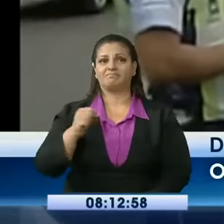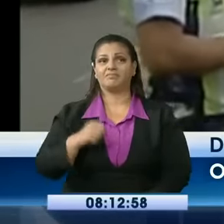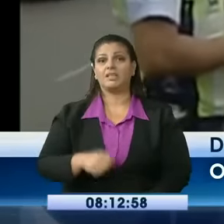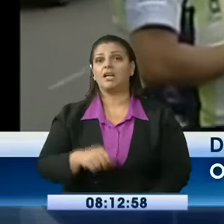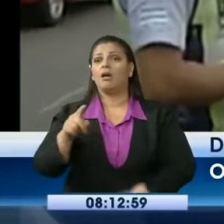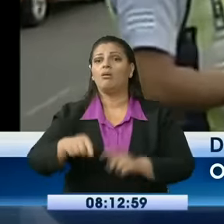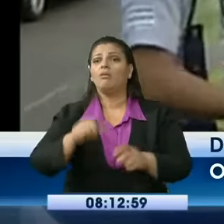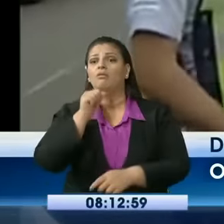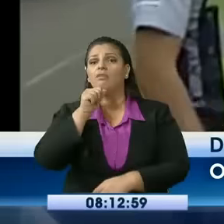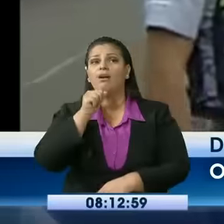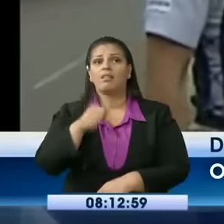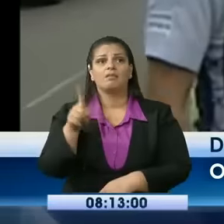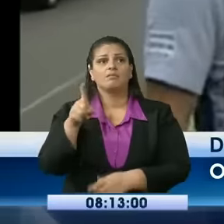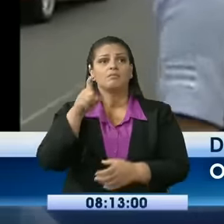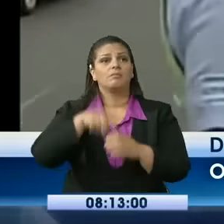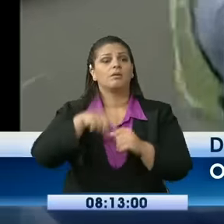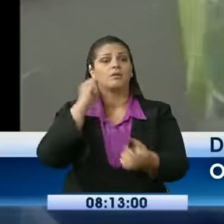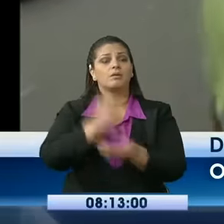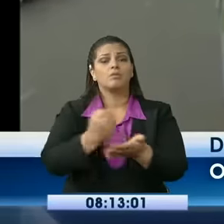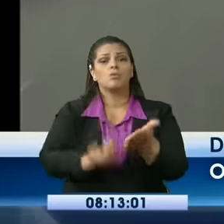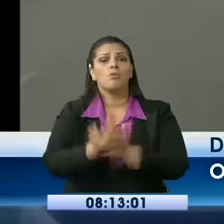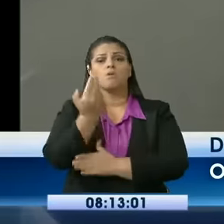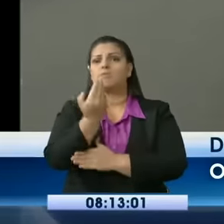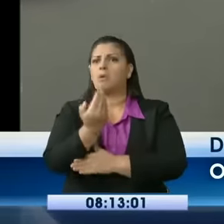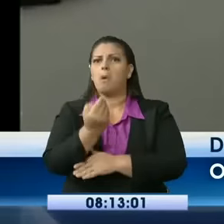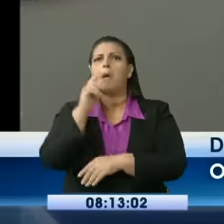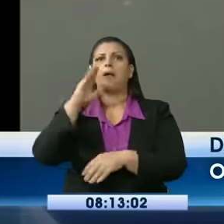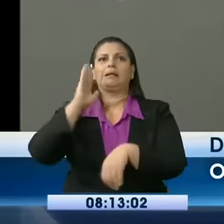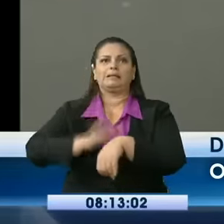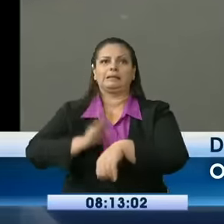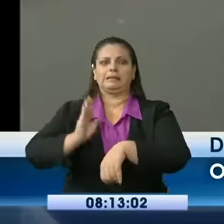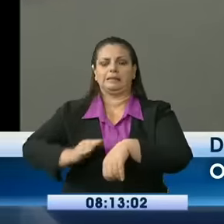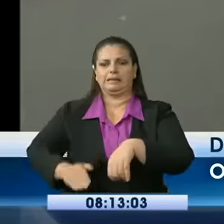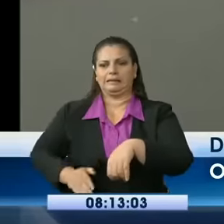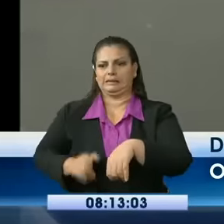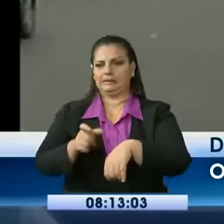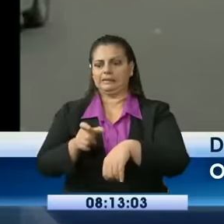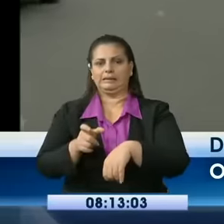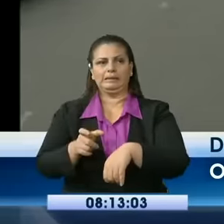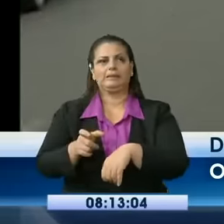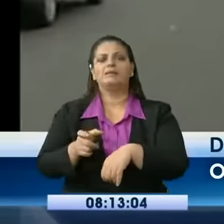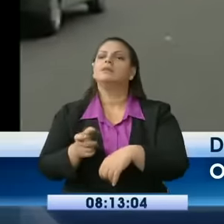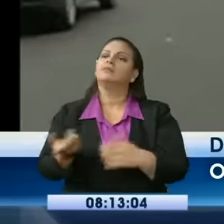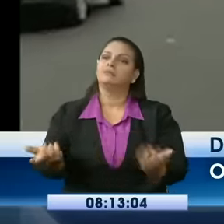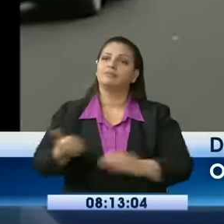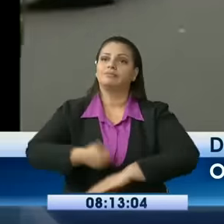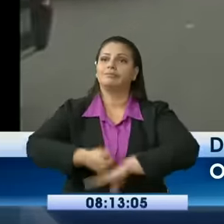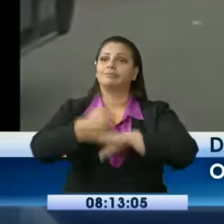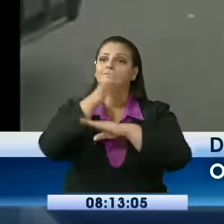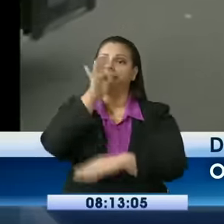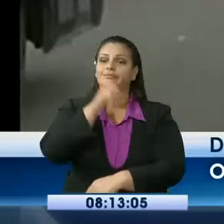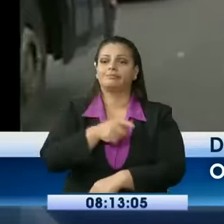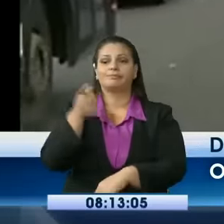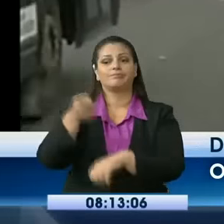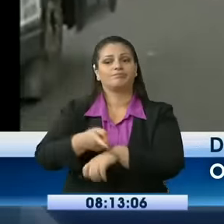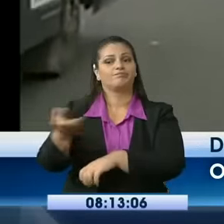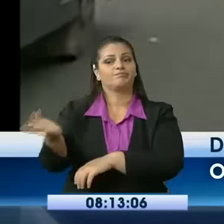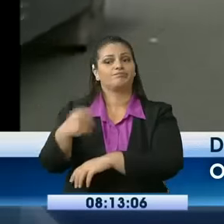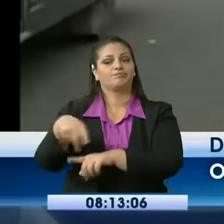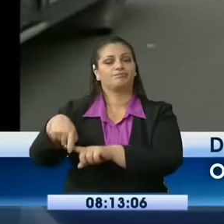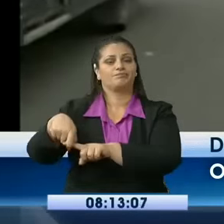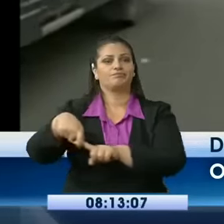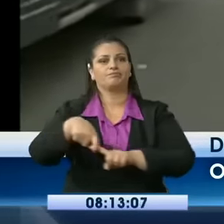ni el 2012, ni el 2013, y así sucesivamente. Y los agentes civiles lo que han procedido a hacer es